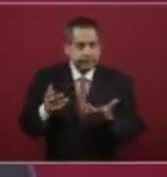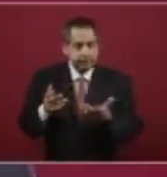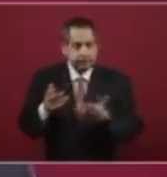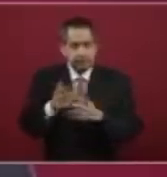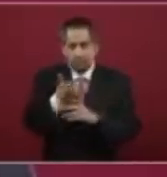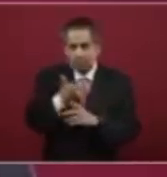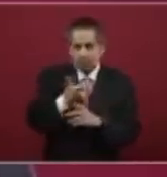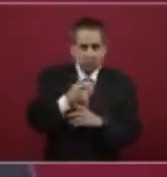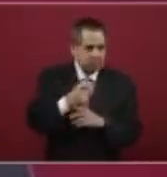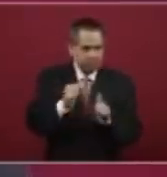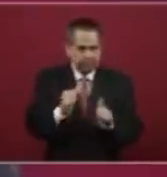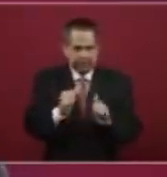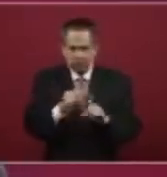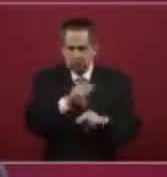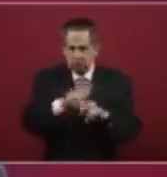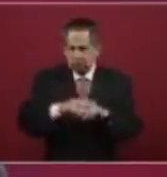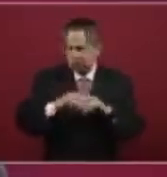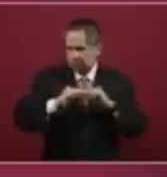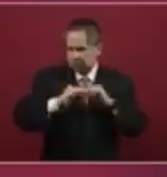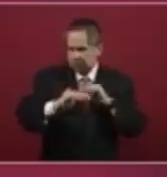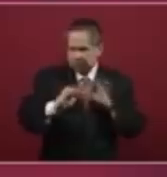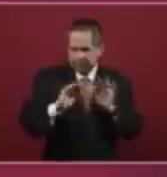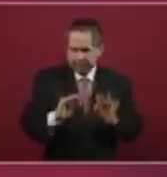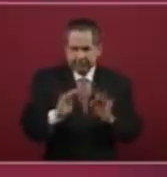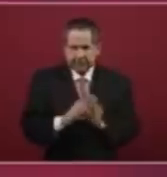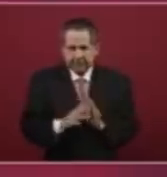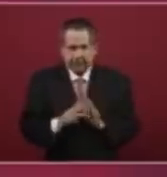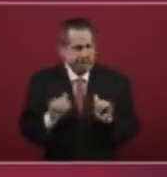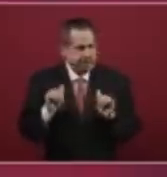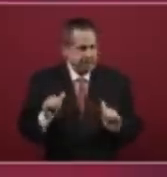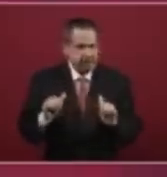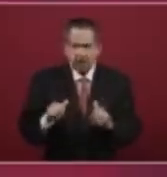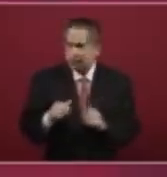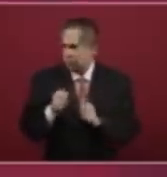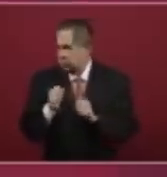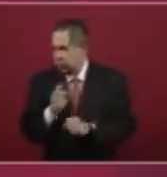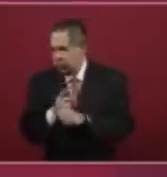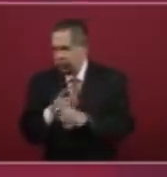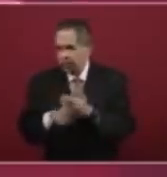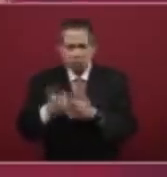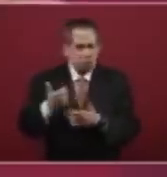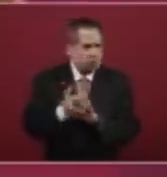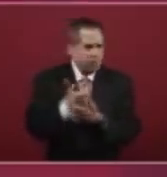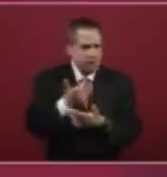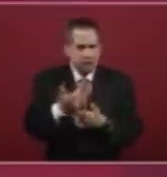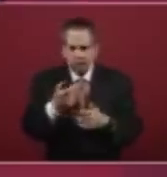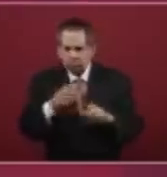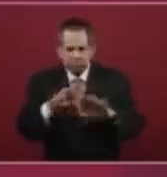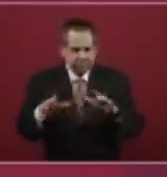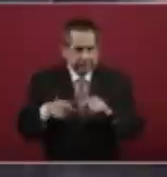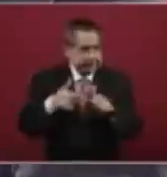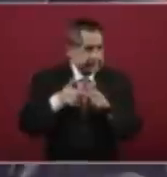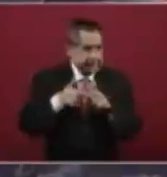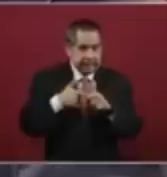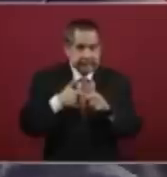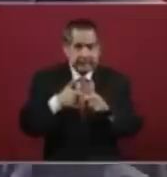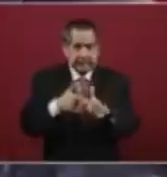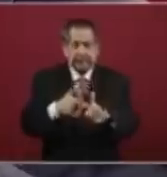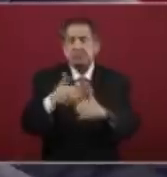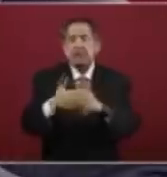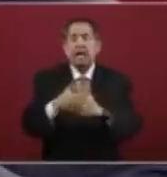peso, nuestra moneda, que hay estabilidad económica, financiera. Si seguimos así, en